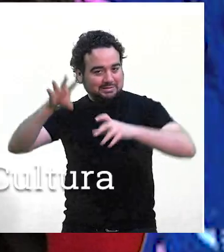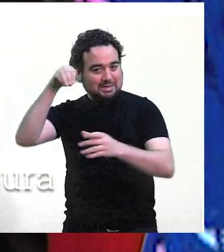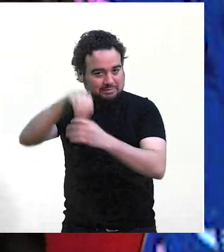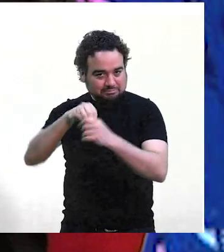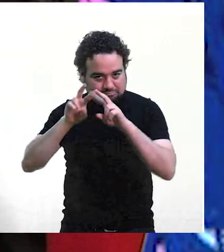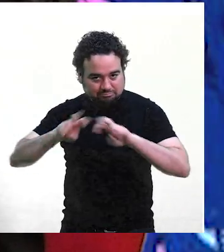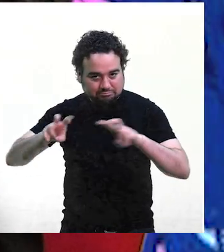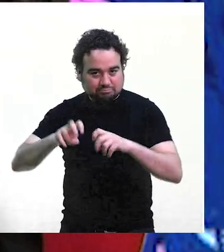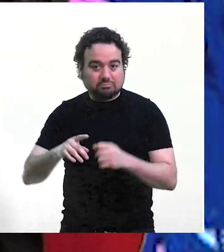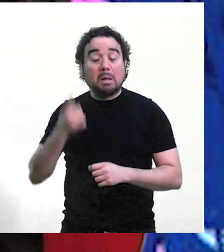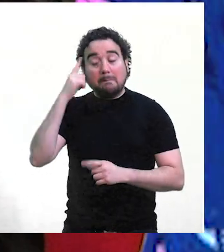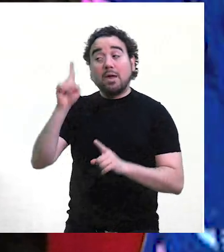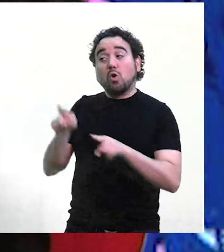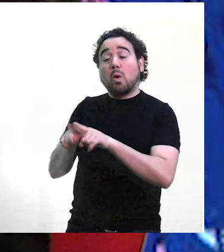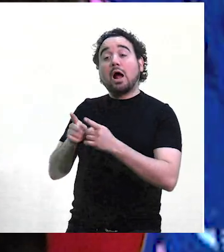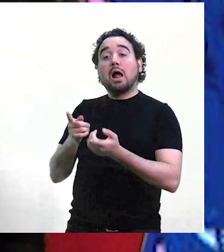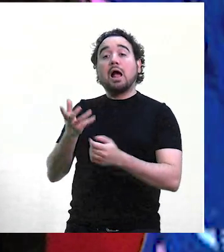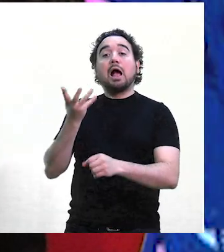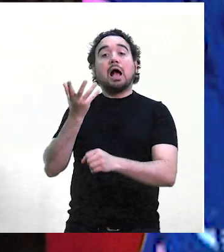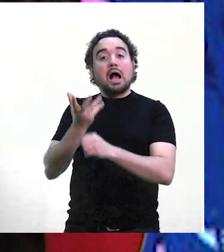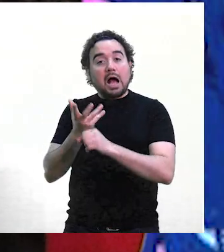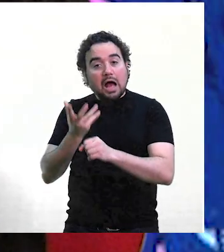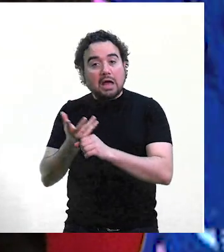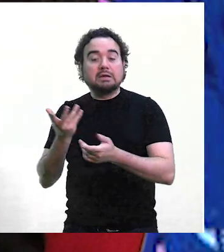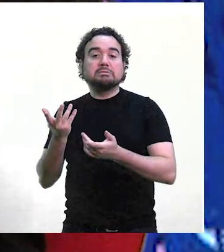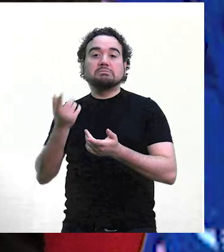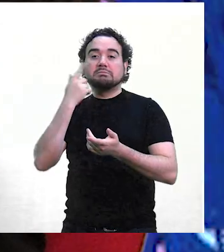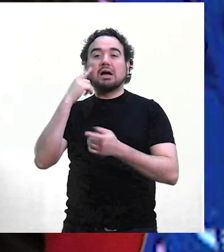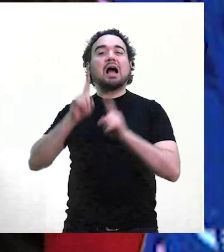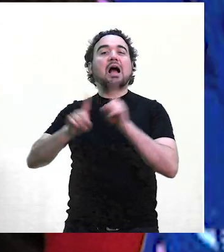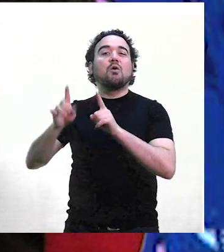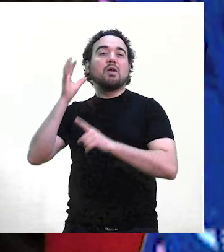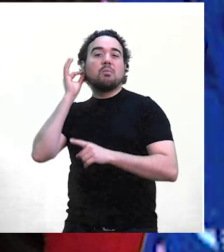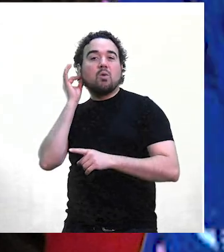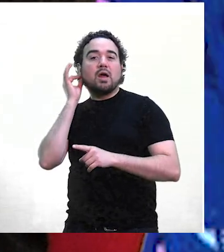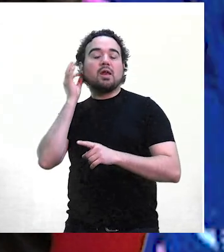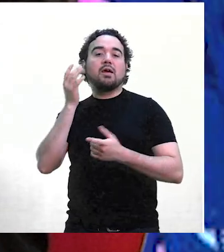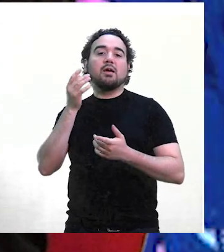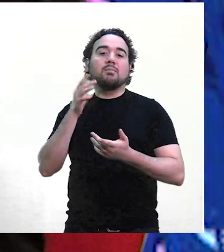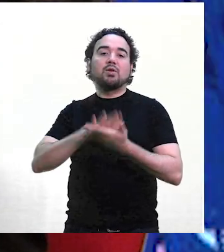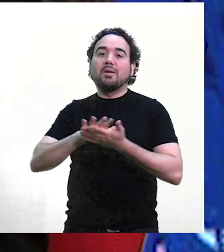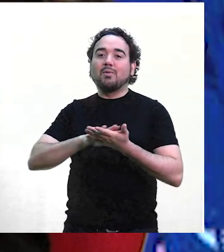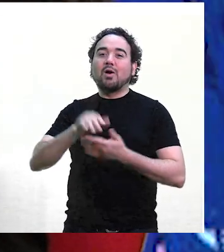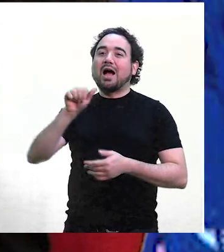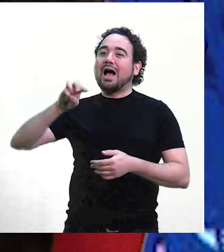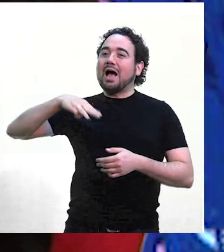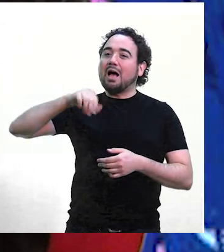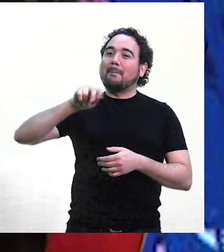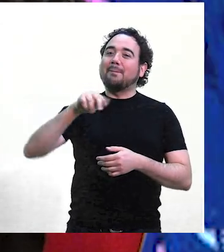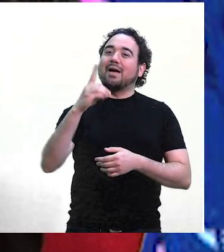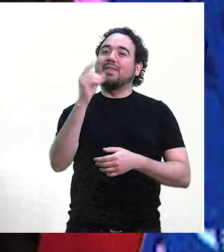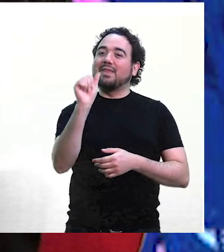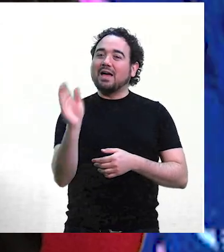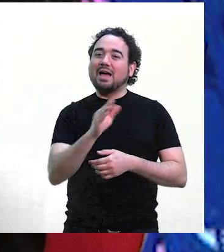Bueno, igual hay que comentar algunas mujeres que, adelante, por ejemplo, Amanda Labarca, de hecho ahora le da el nombre al arbulario del Campus Macul. Lleva su